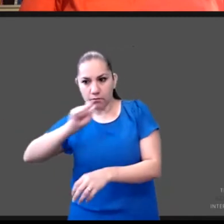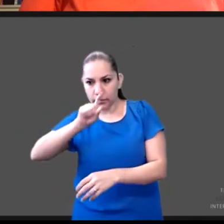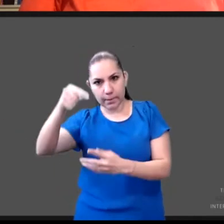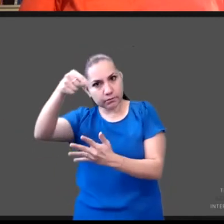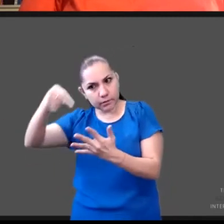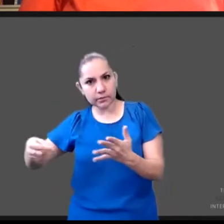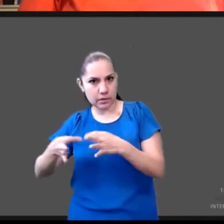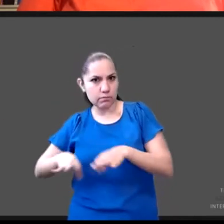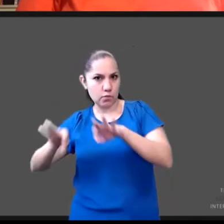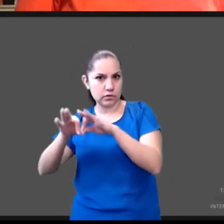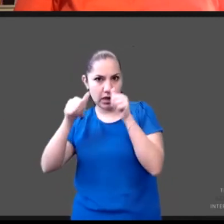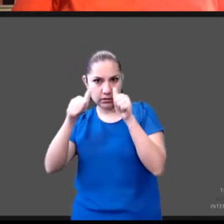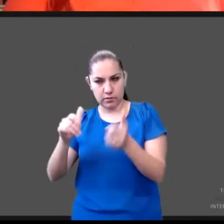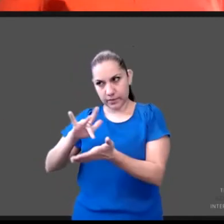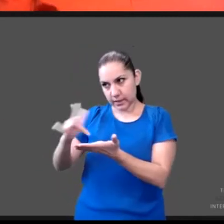Ricardo.